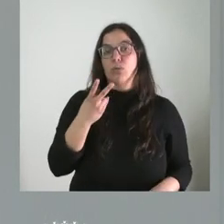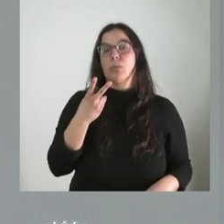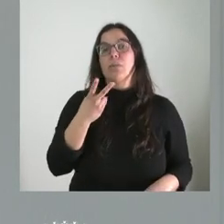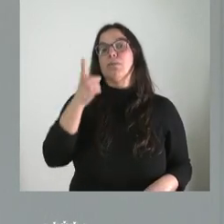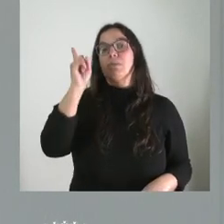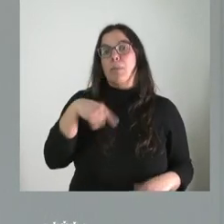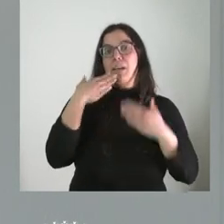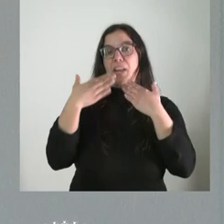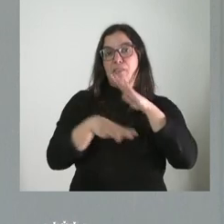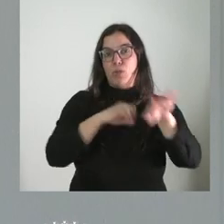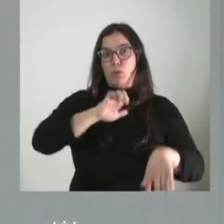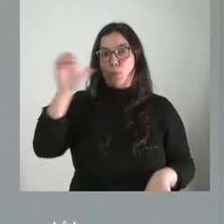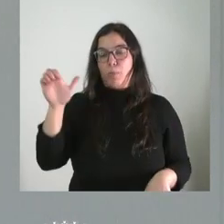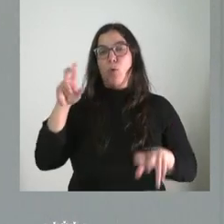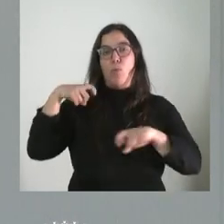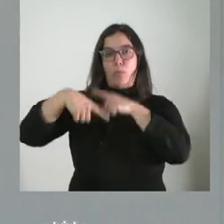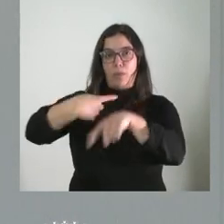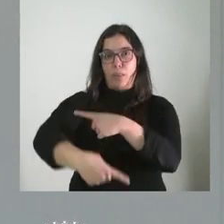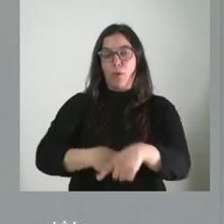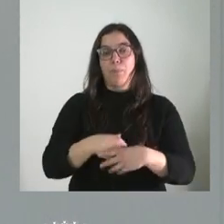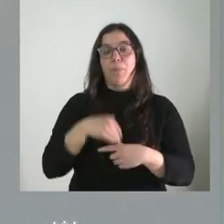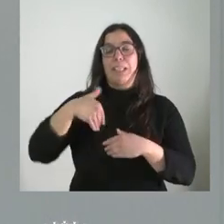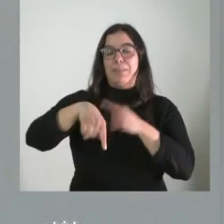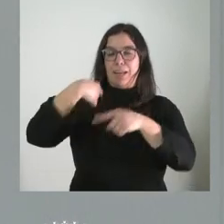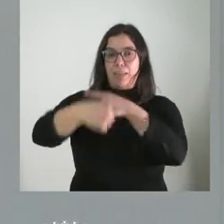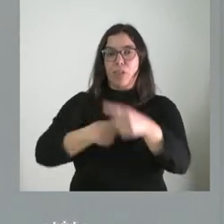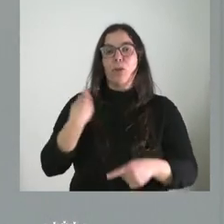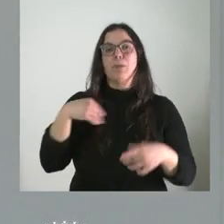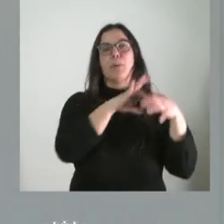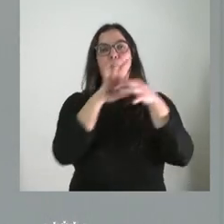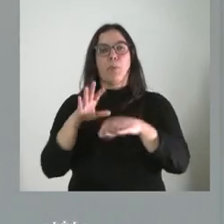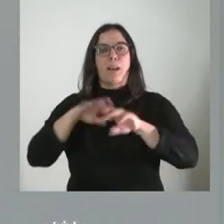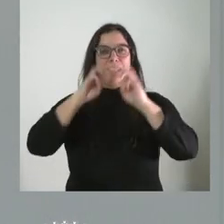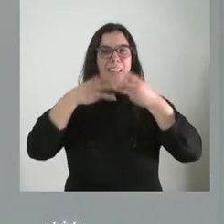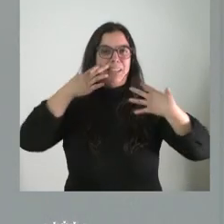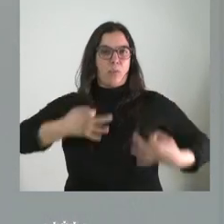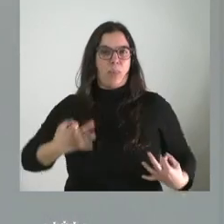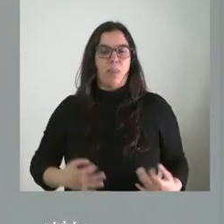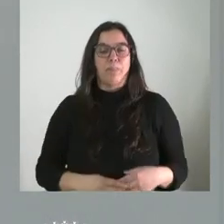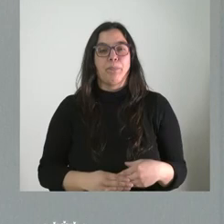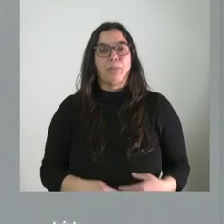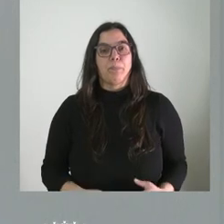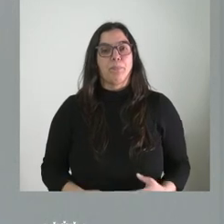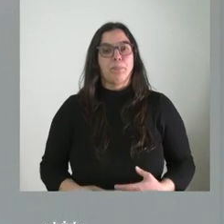con fondos europeos de next y en addition vinculados en este caso a la ciberseguridad y